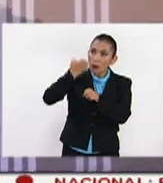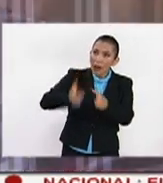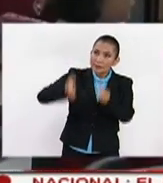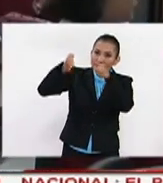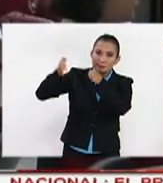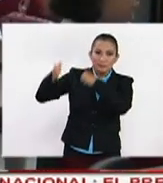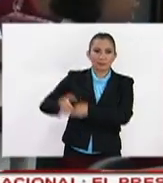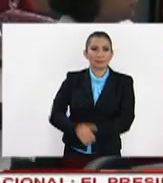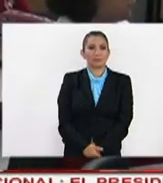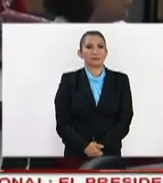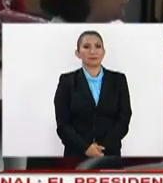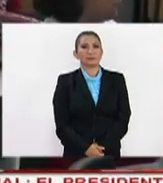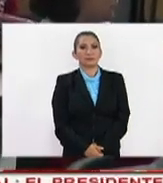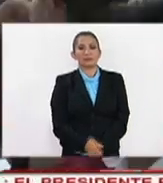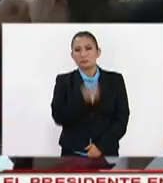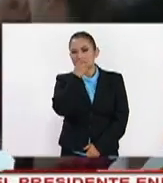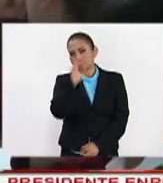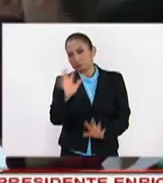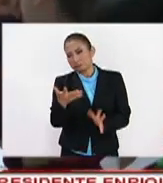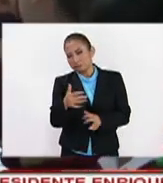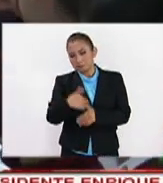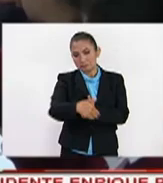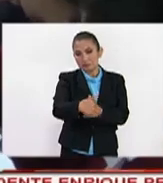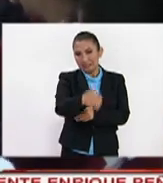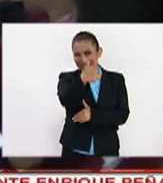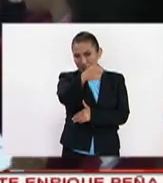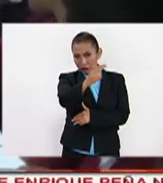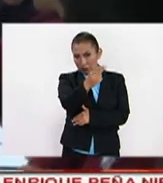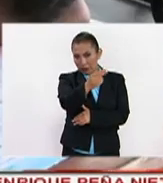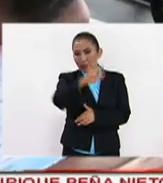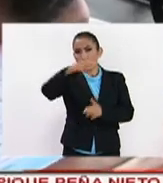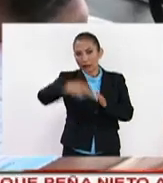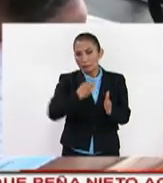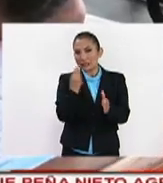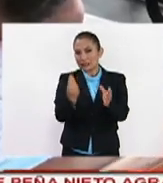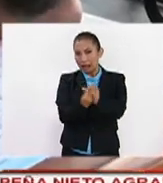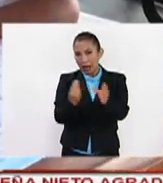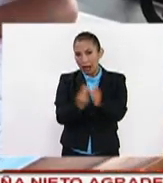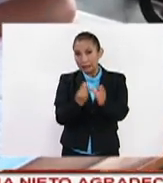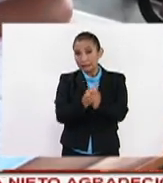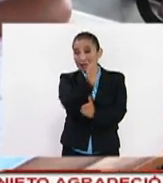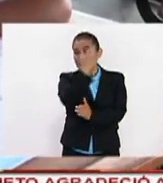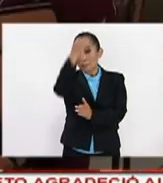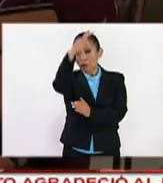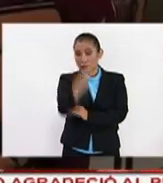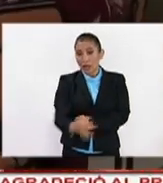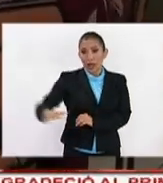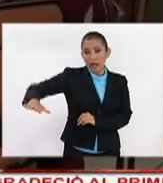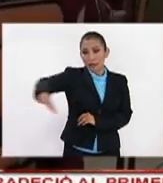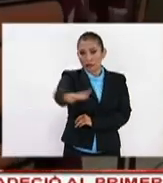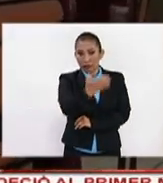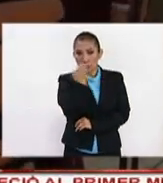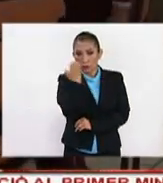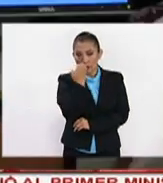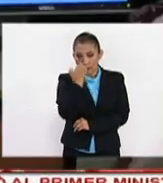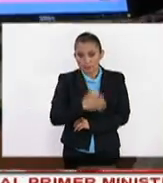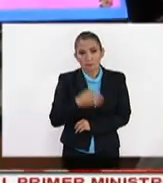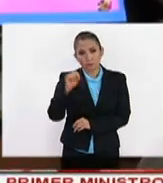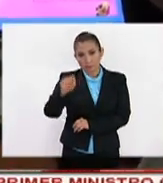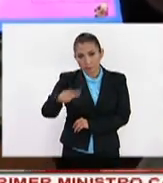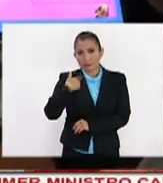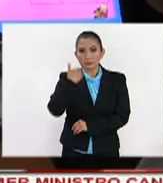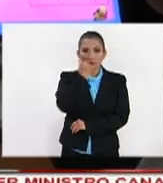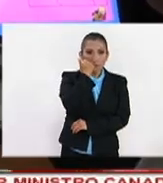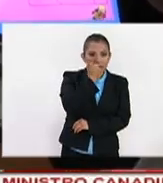escuelas. Estimó que a más tardar, el 6 de noviembre, regrese a clases el 100% de la plantilla escolar, incluyendo